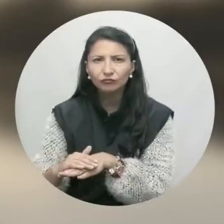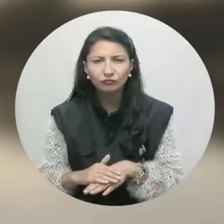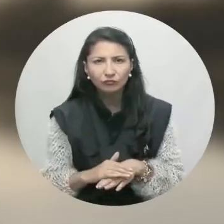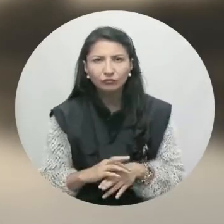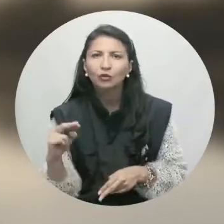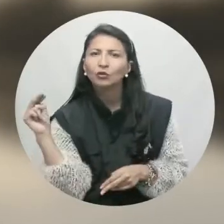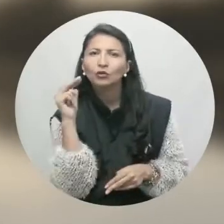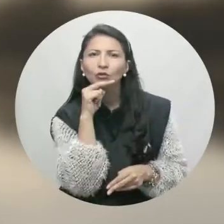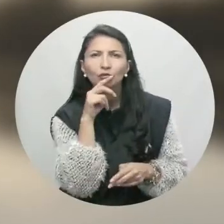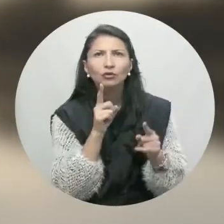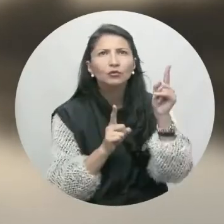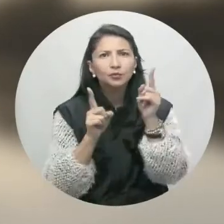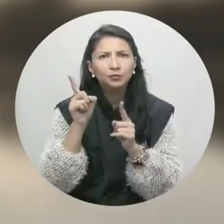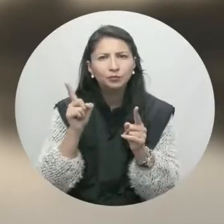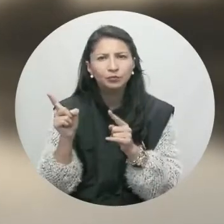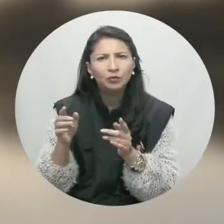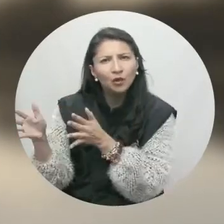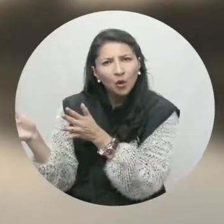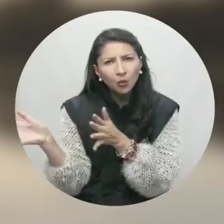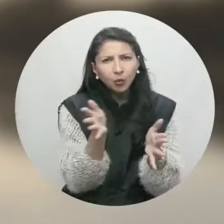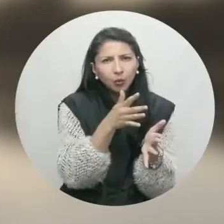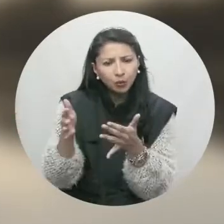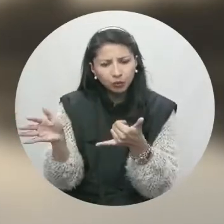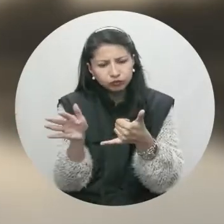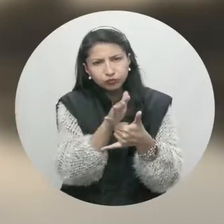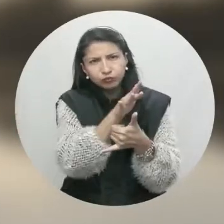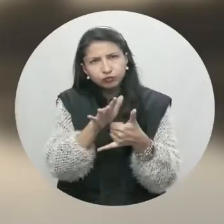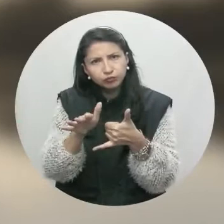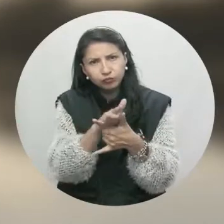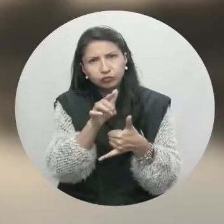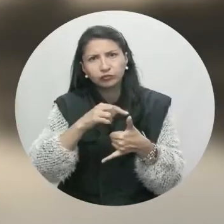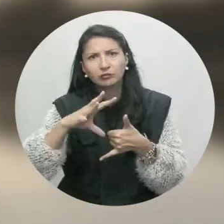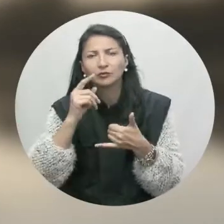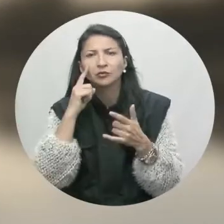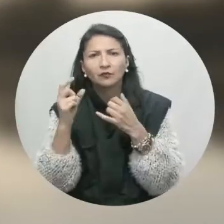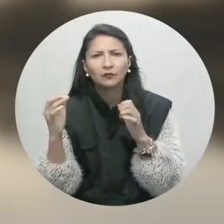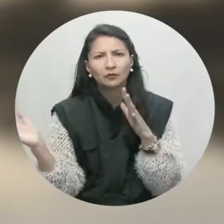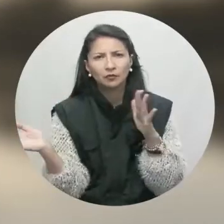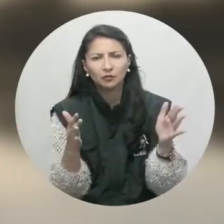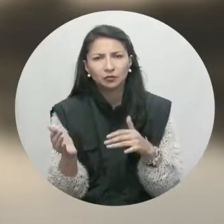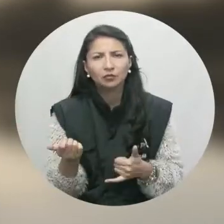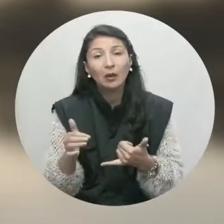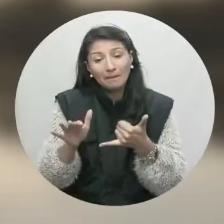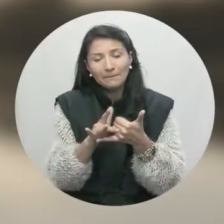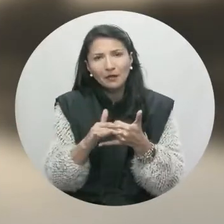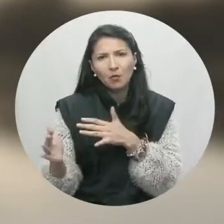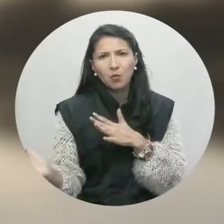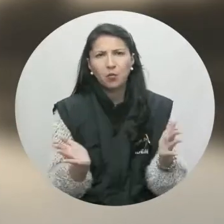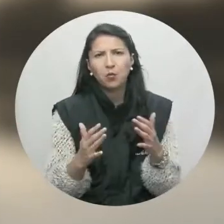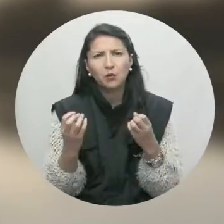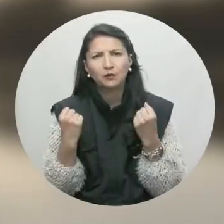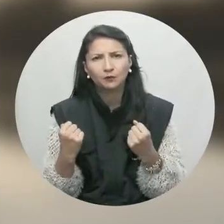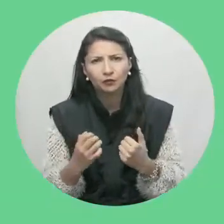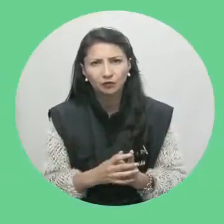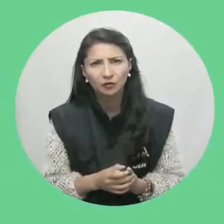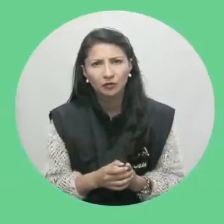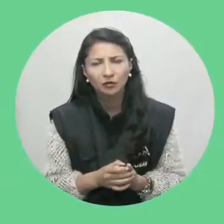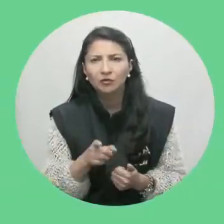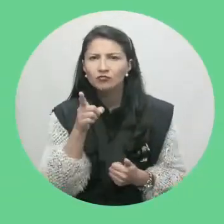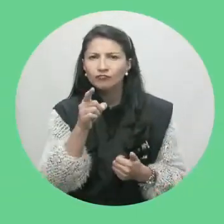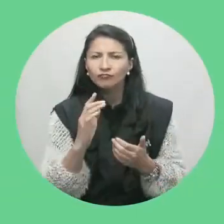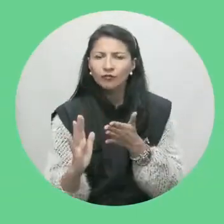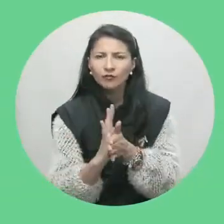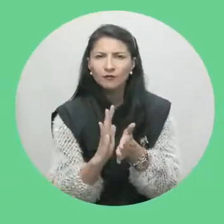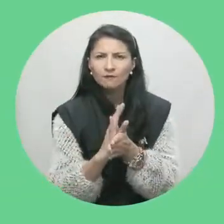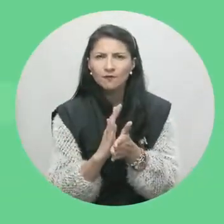Alerta roja por vientos fuertes y alto oleaje en el mar Caribe, y alerta naranja por tiempo lluvioso en el Océano Pacífico. Para